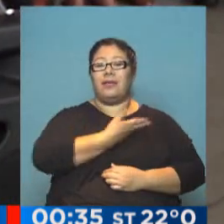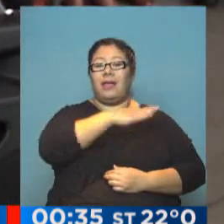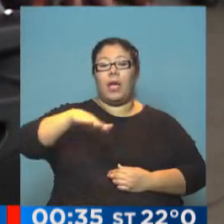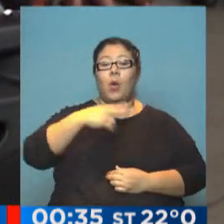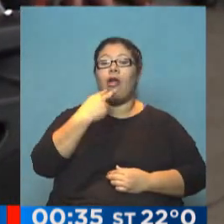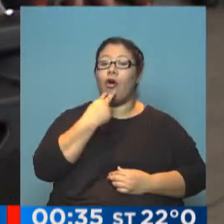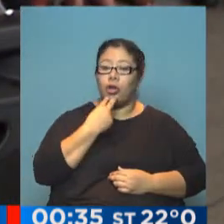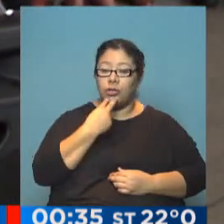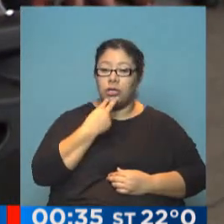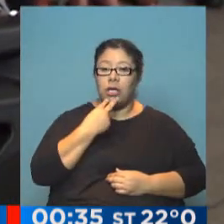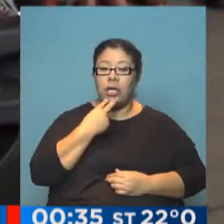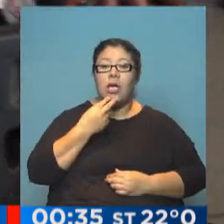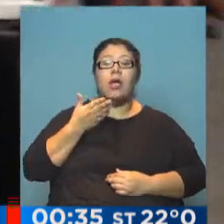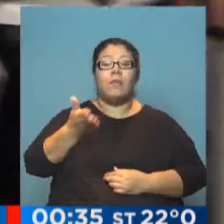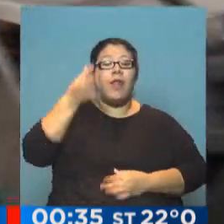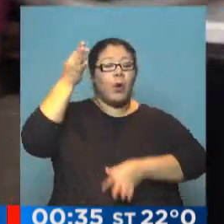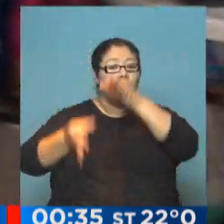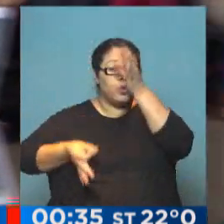Justicia por los muertos y heridos de Once.